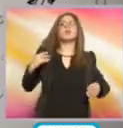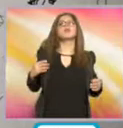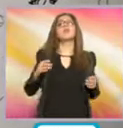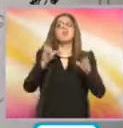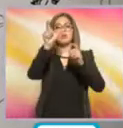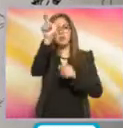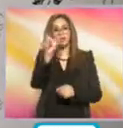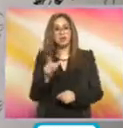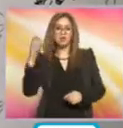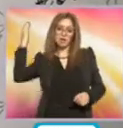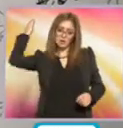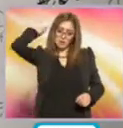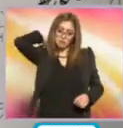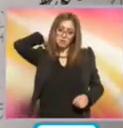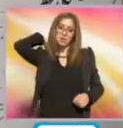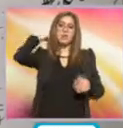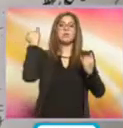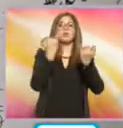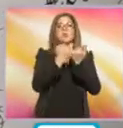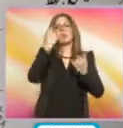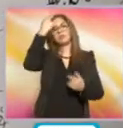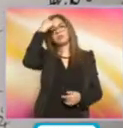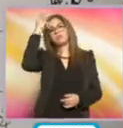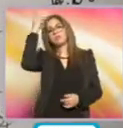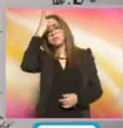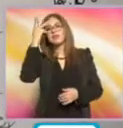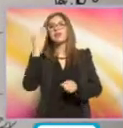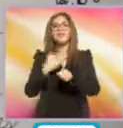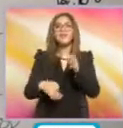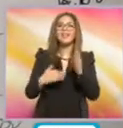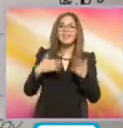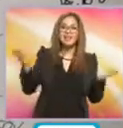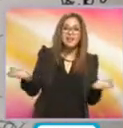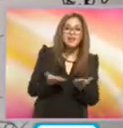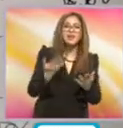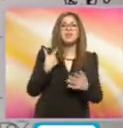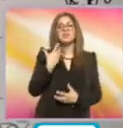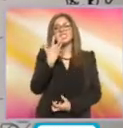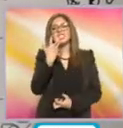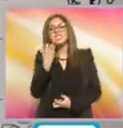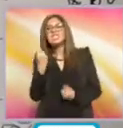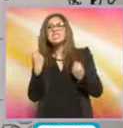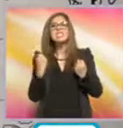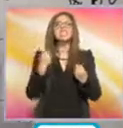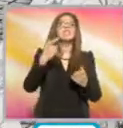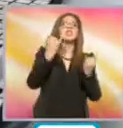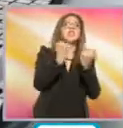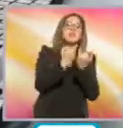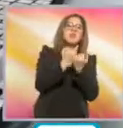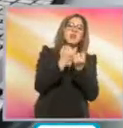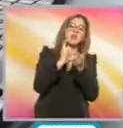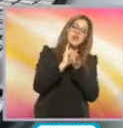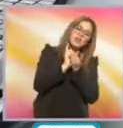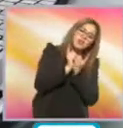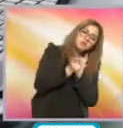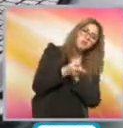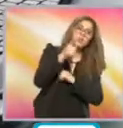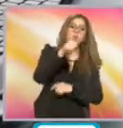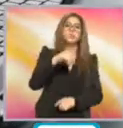¿no? Psicológicos, falta de motivación, irritabilidad, depresión, sentimiento de